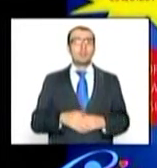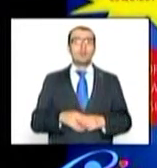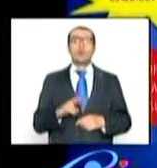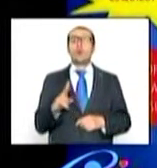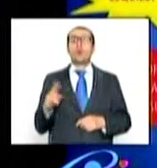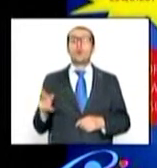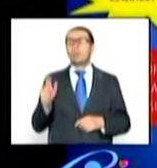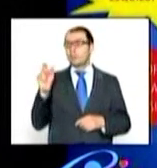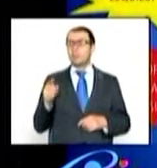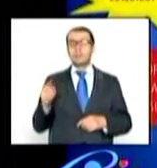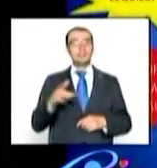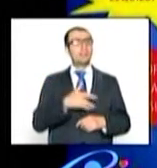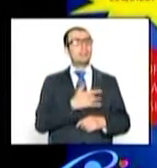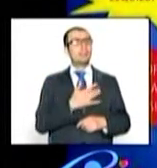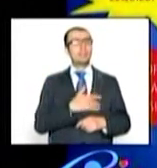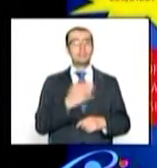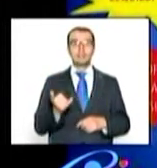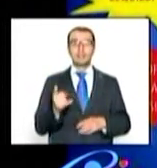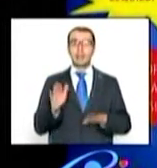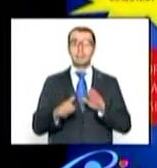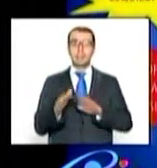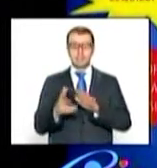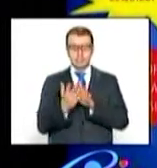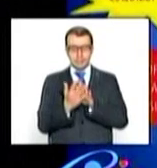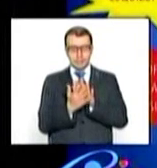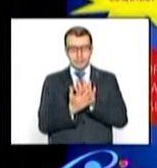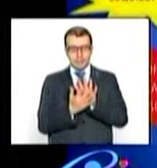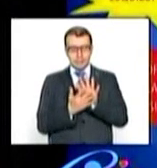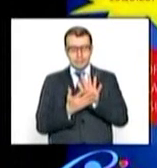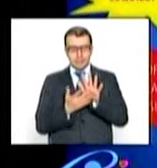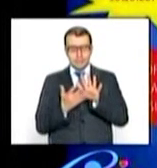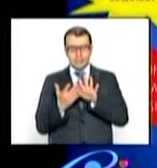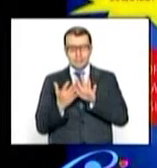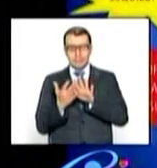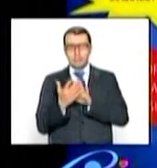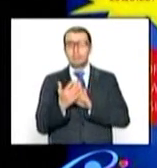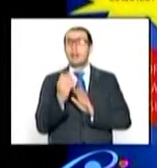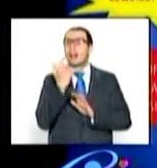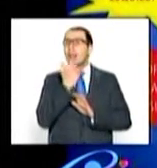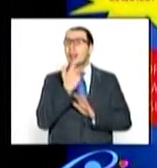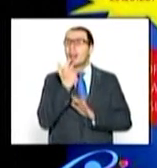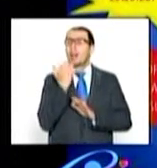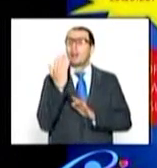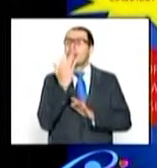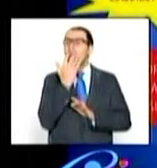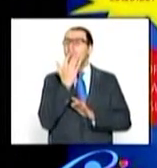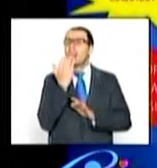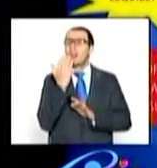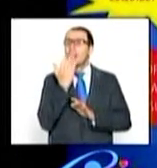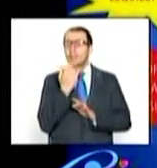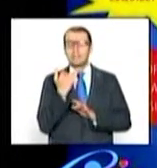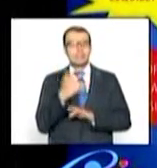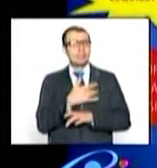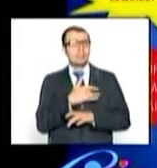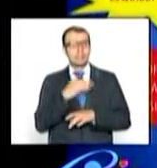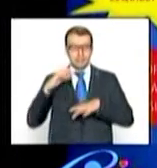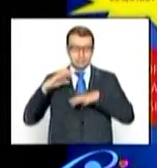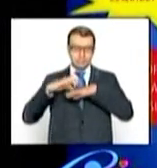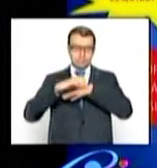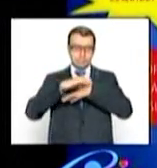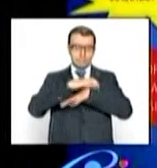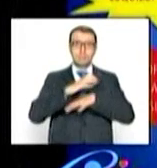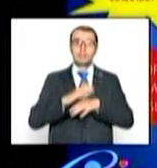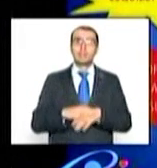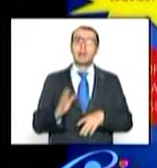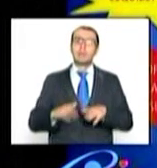sentir y que consulta mucho son hormigueos en los dedos, hormigueos en la lengua, pérdida de la capacidad de concentración, dolores abdominales